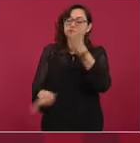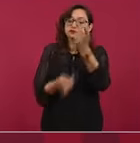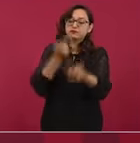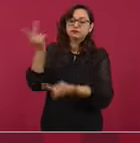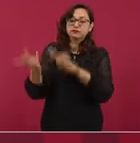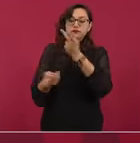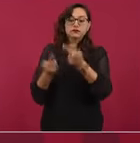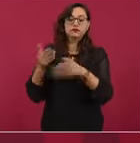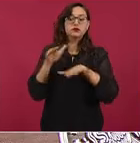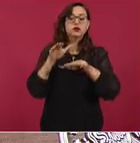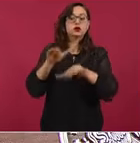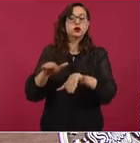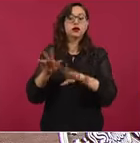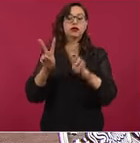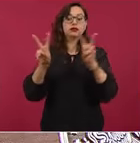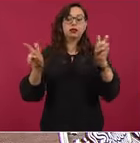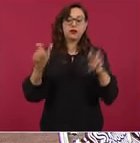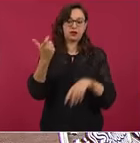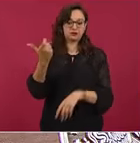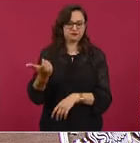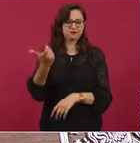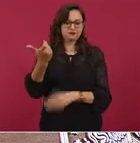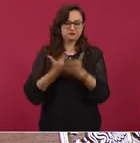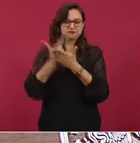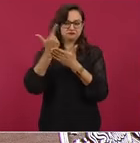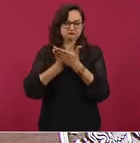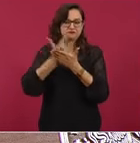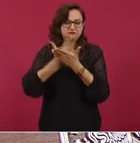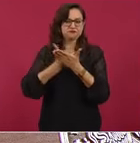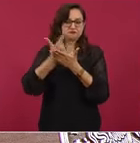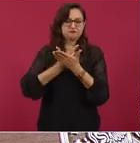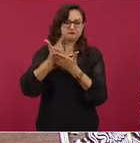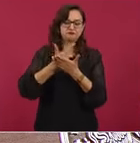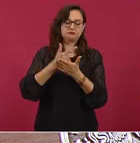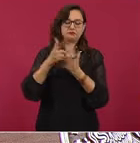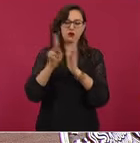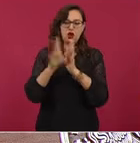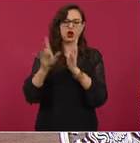especializado en finanzas y en economía.